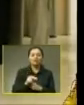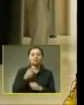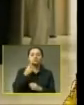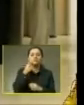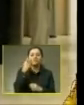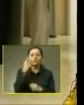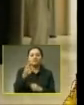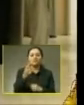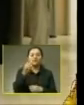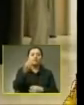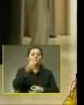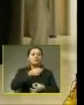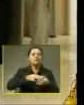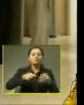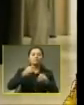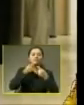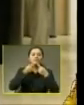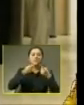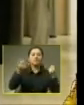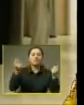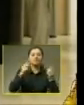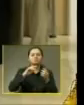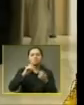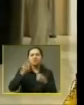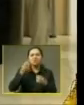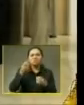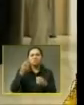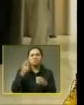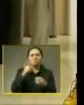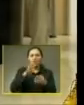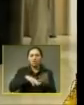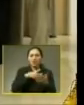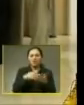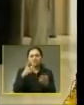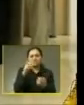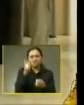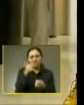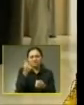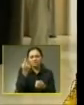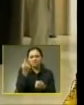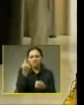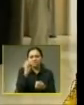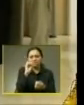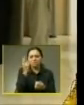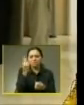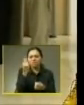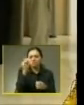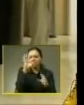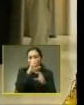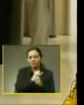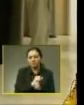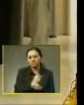transmitidas en horarios de por lo menos las 10, 11 o 12 de la noche.